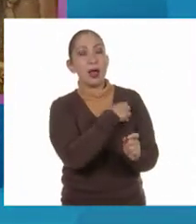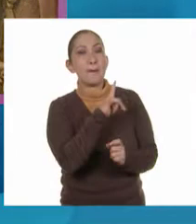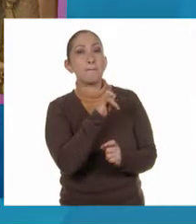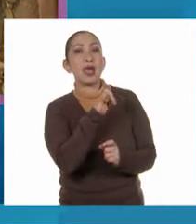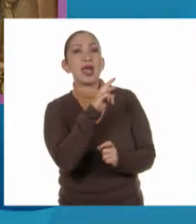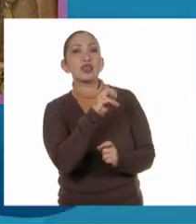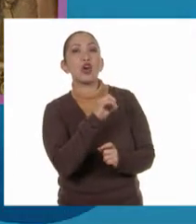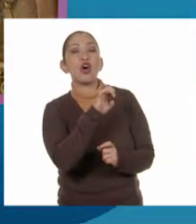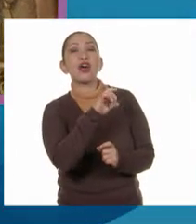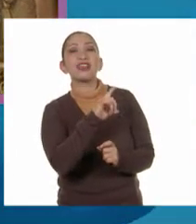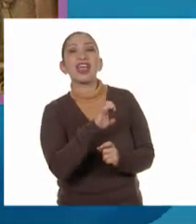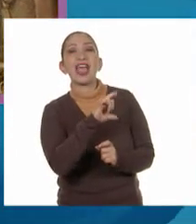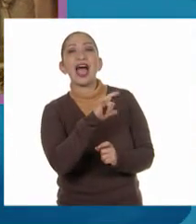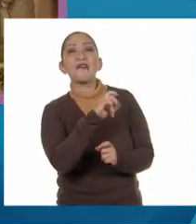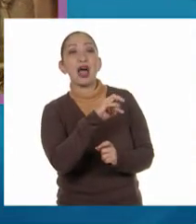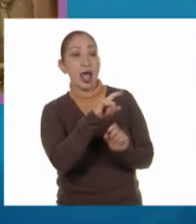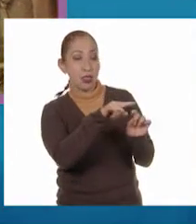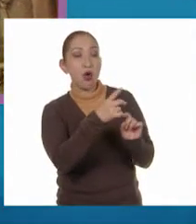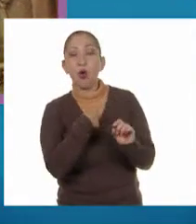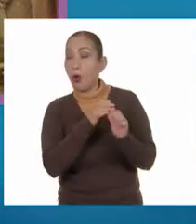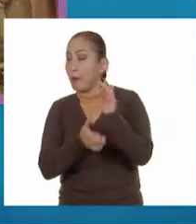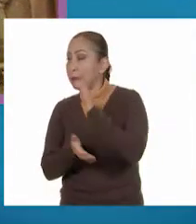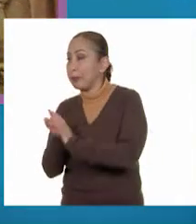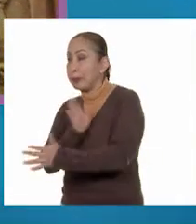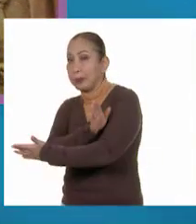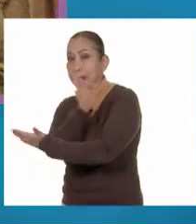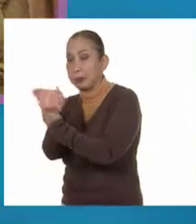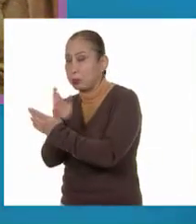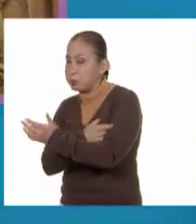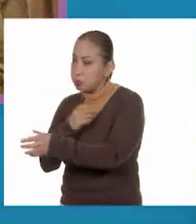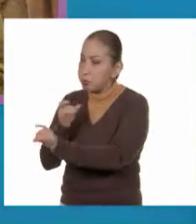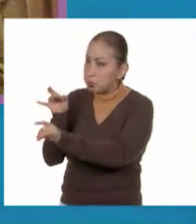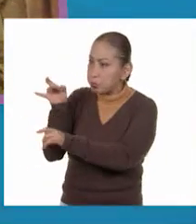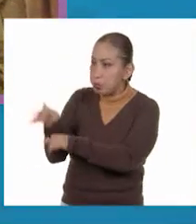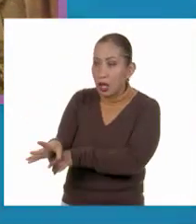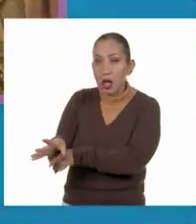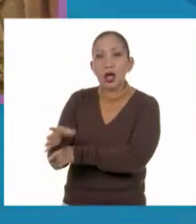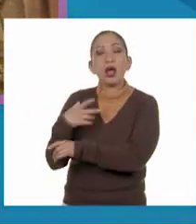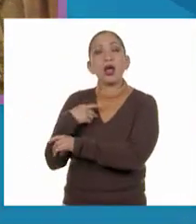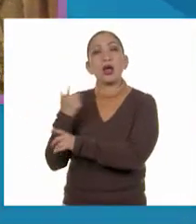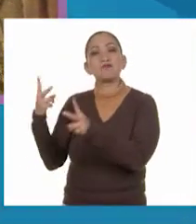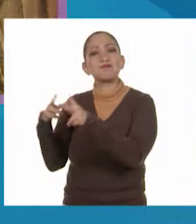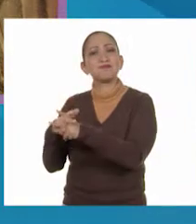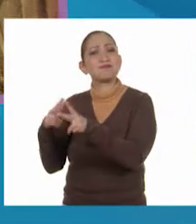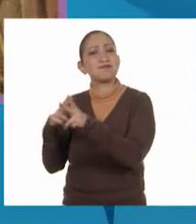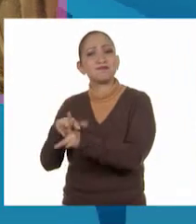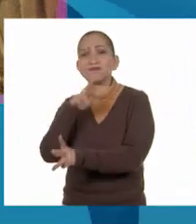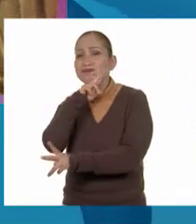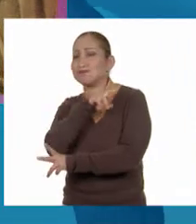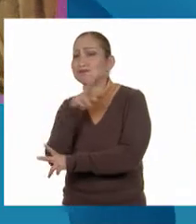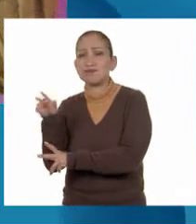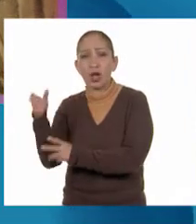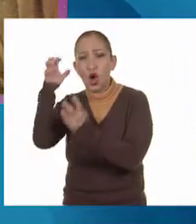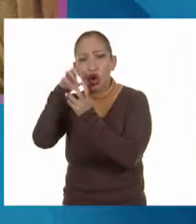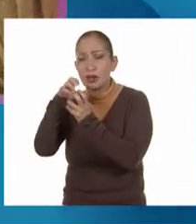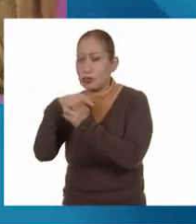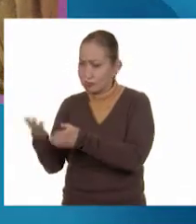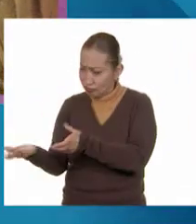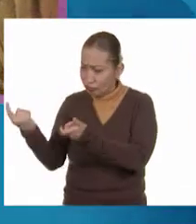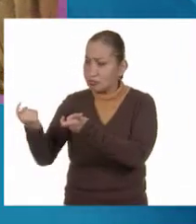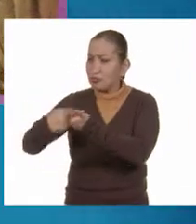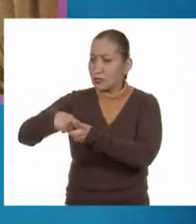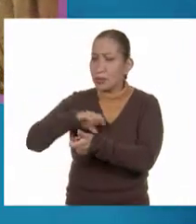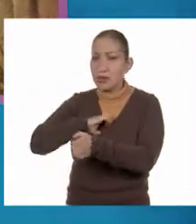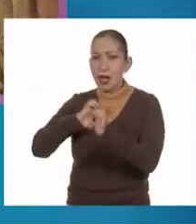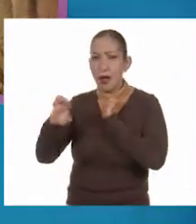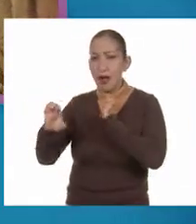Pedro de Alvarado. Pánfilo de Narváez fue derrotado por Cortés en Zempoala tras un rápido ataque y los convenció a unirse a su ejército,